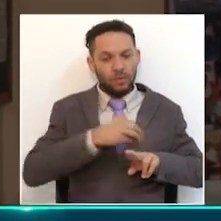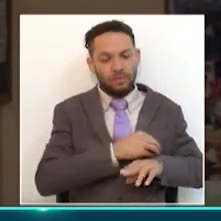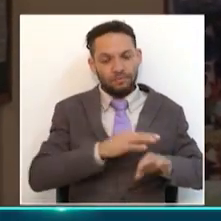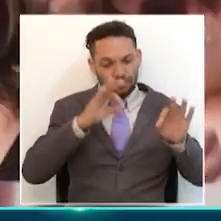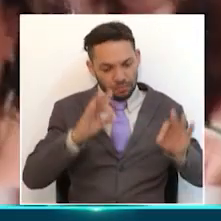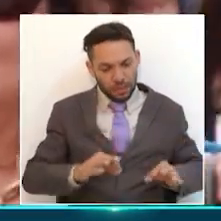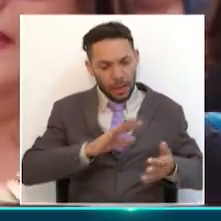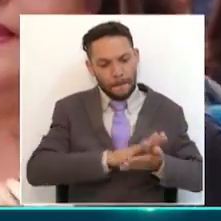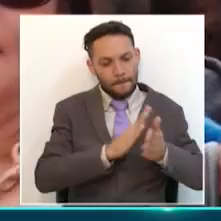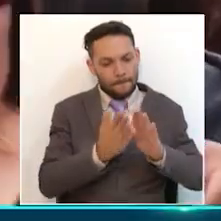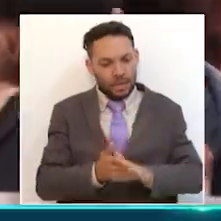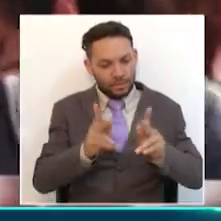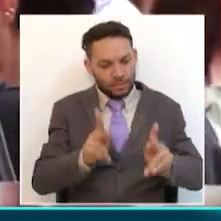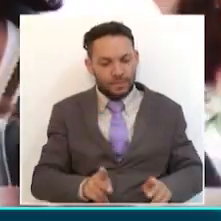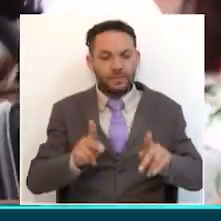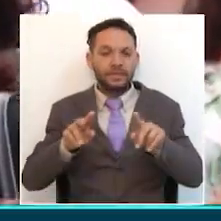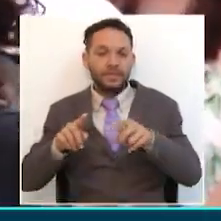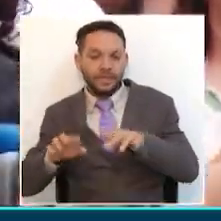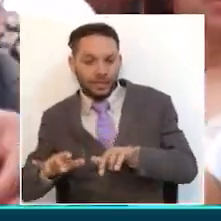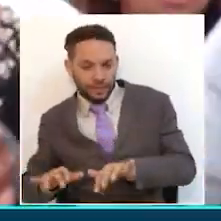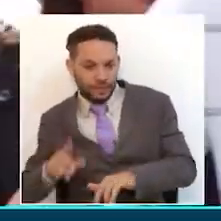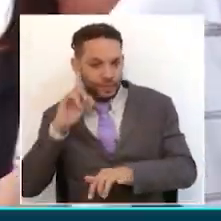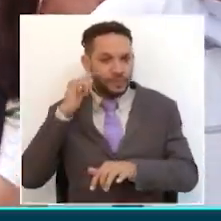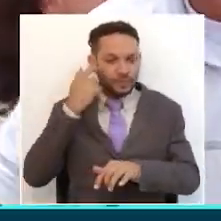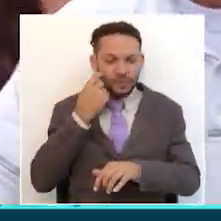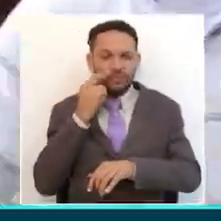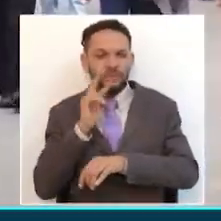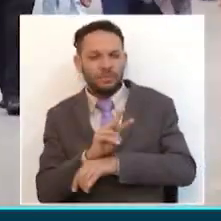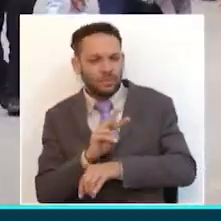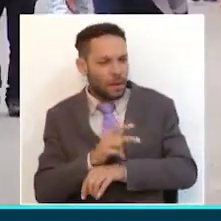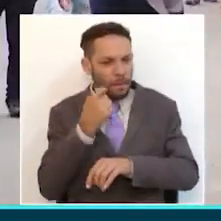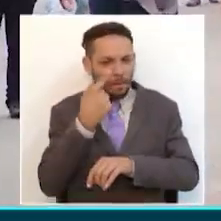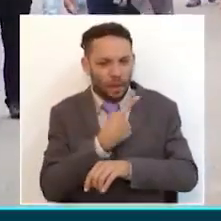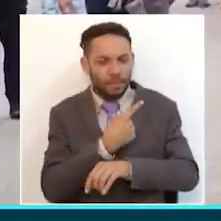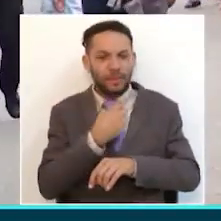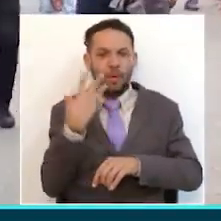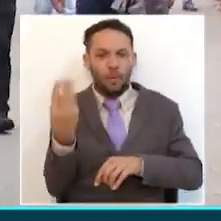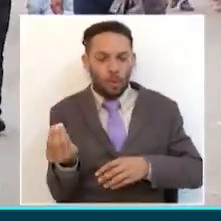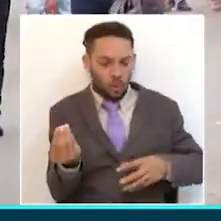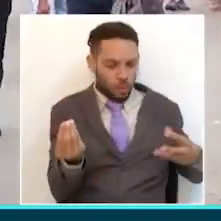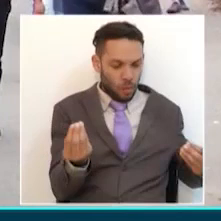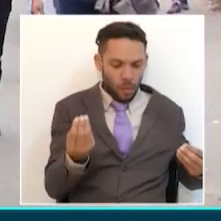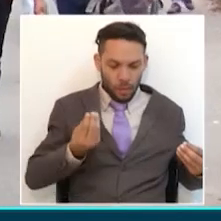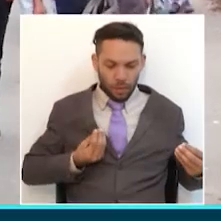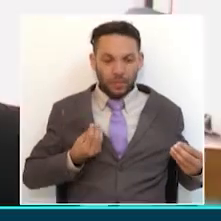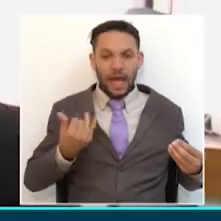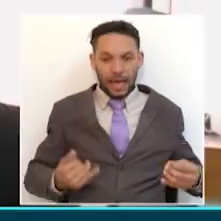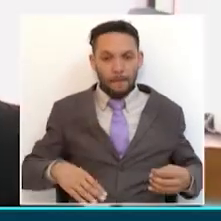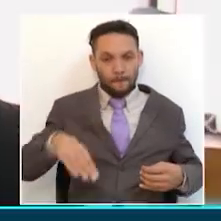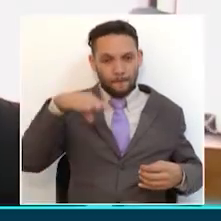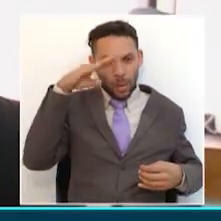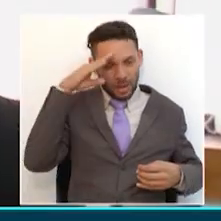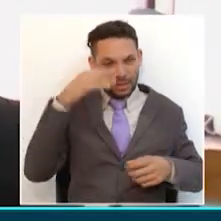personas pacíficas. La Secretaría de Gobierno tiene todo listo para garantizar la seguridad en por lo menos 3 puntos donde se va a desarrollar las manifestaciones.